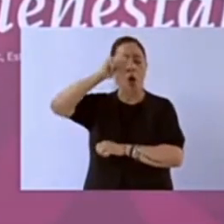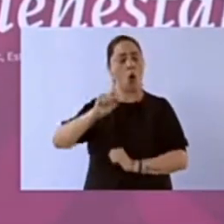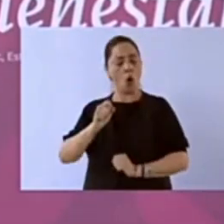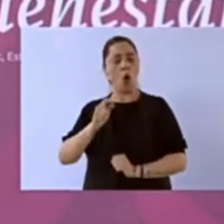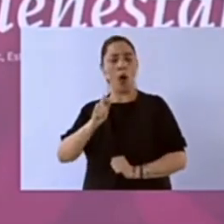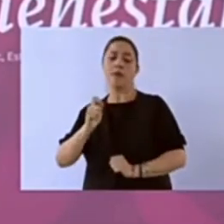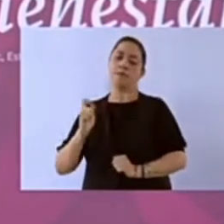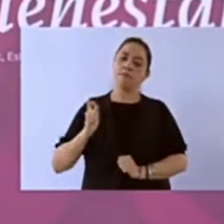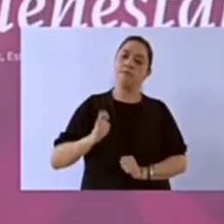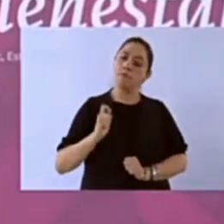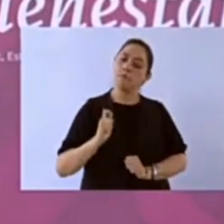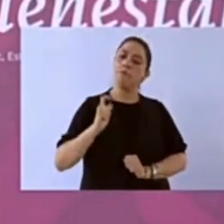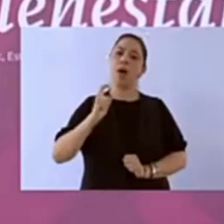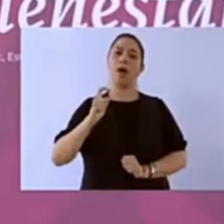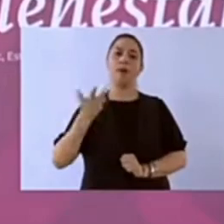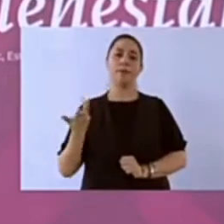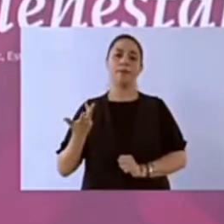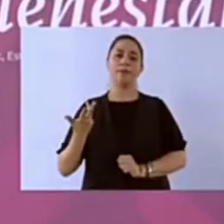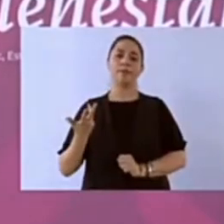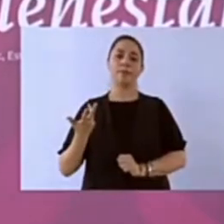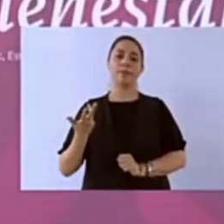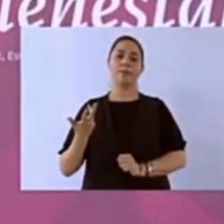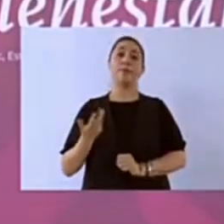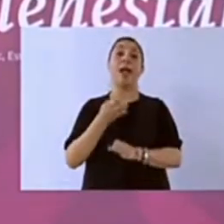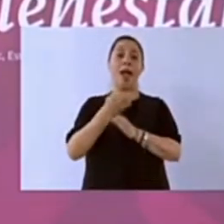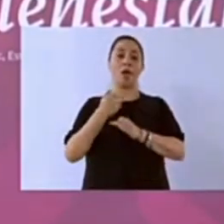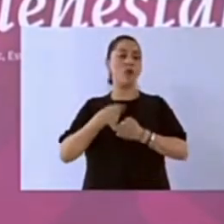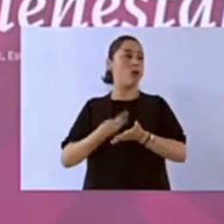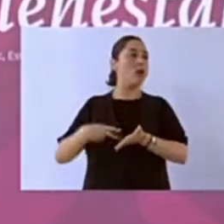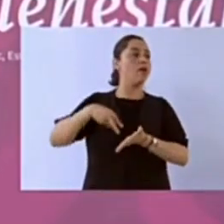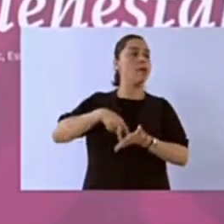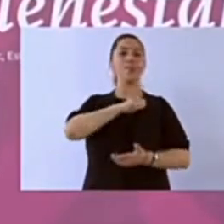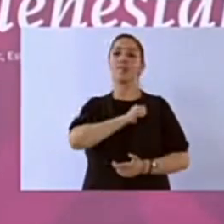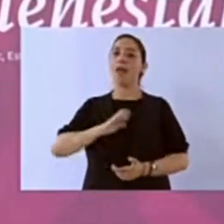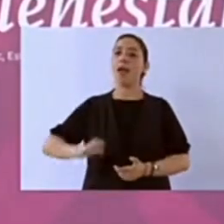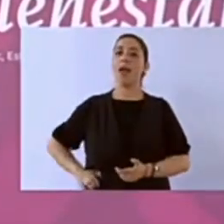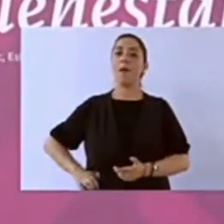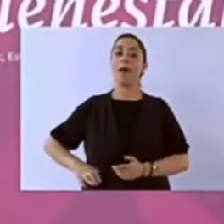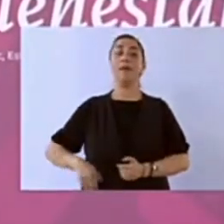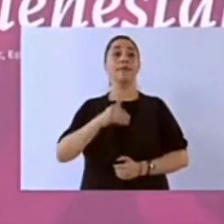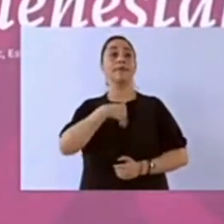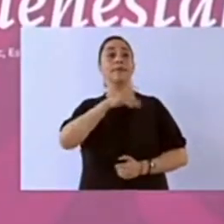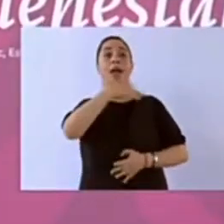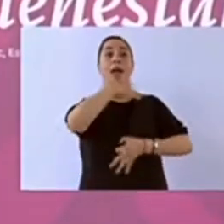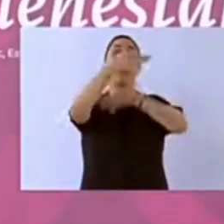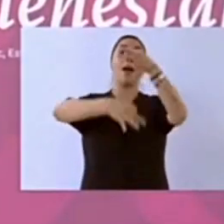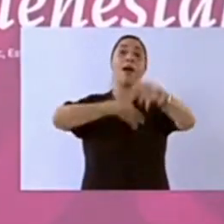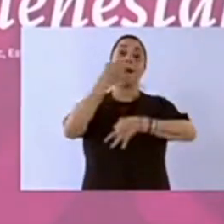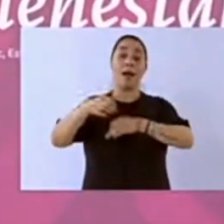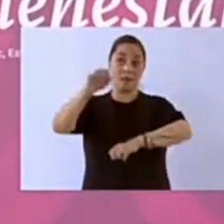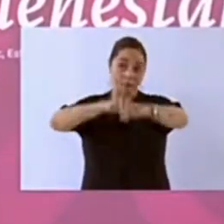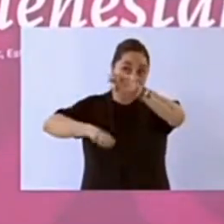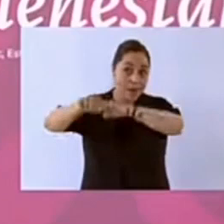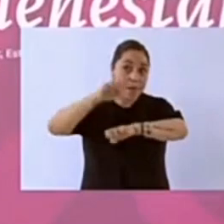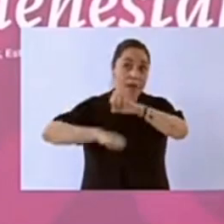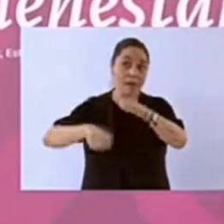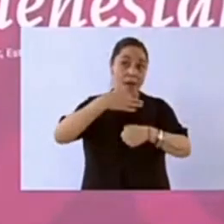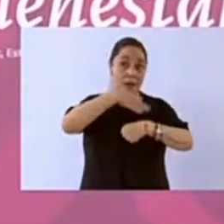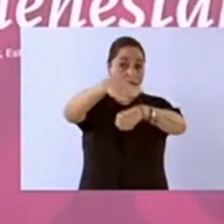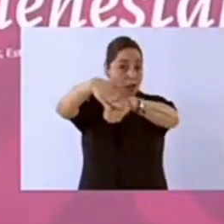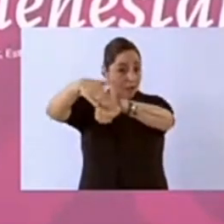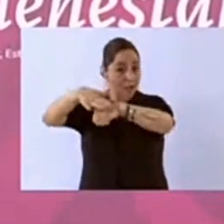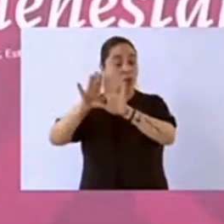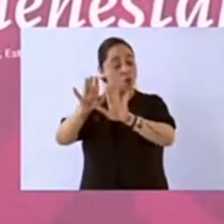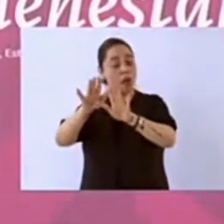ahora, desde Tecámac, ya les mando a decir a los dirigentes del sector empresarial que vayan pensando de que vamos